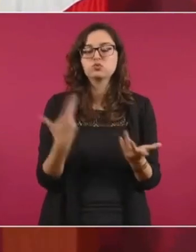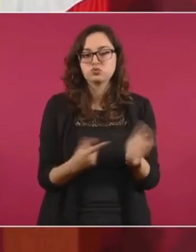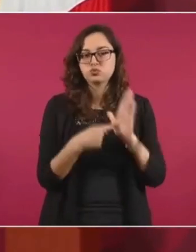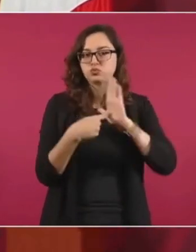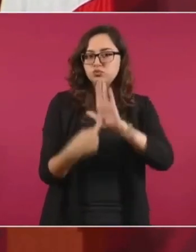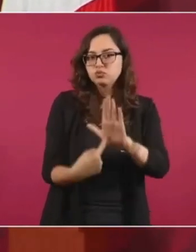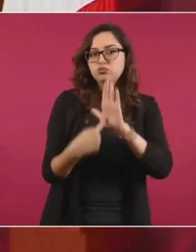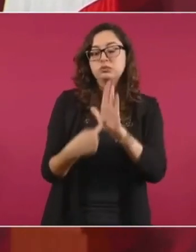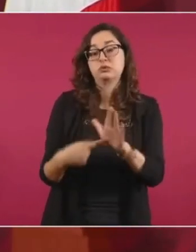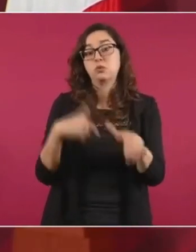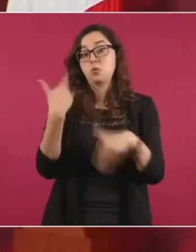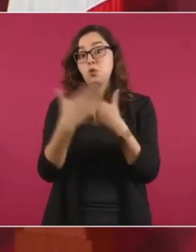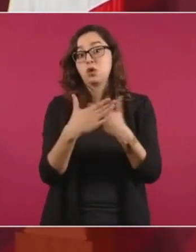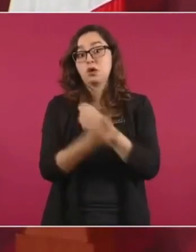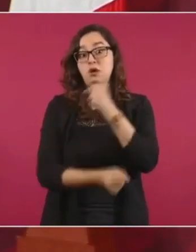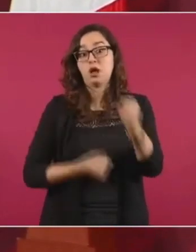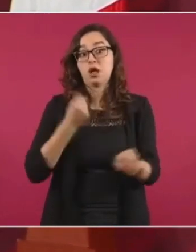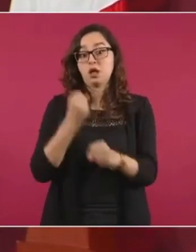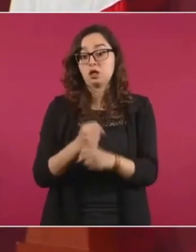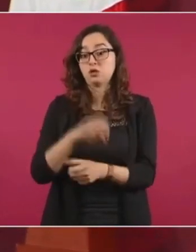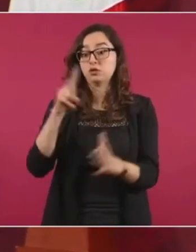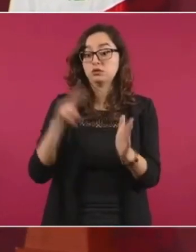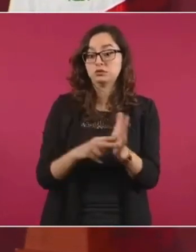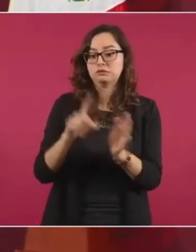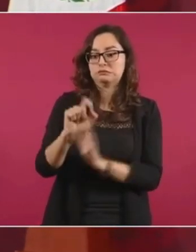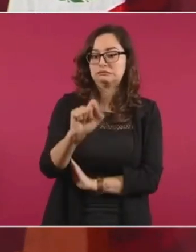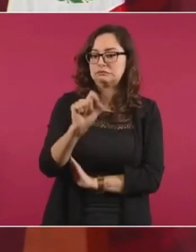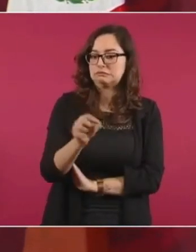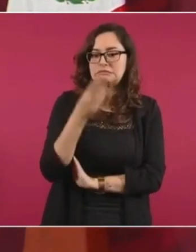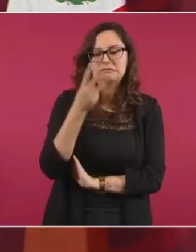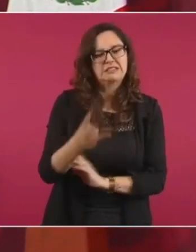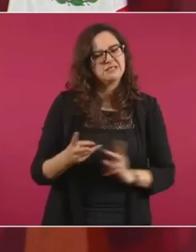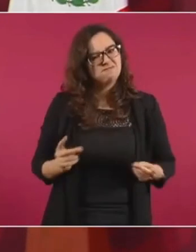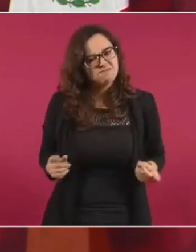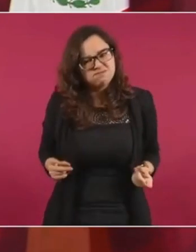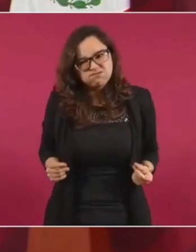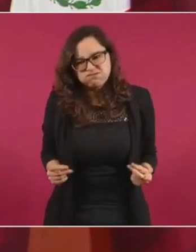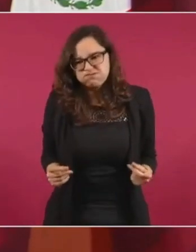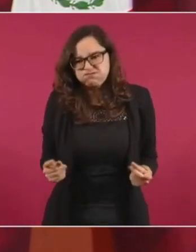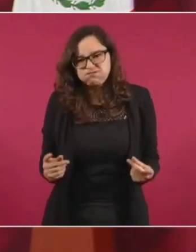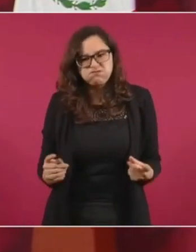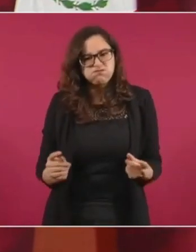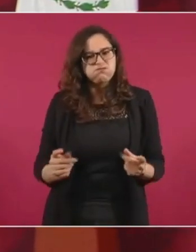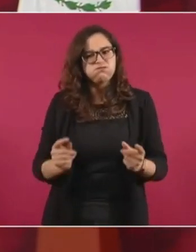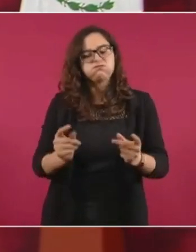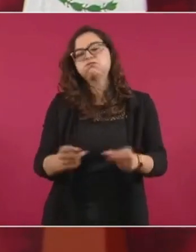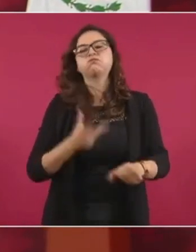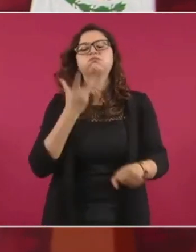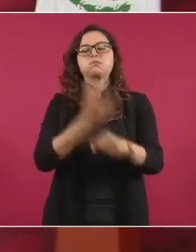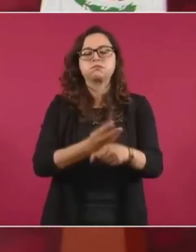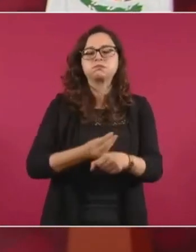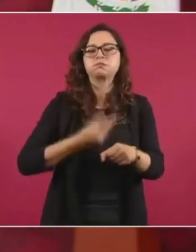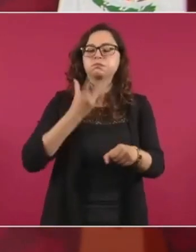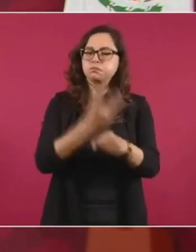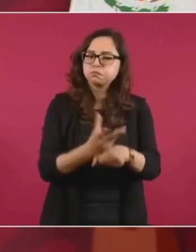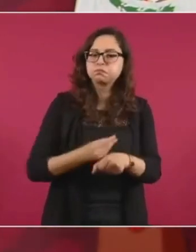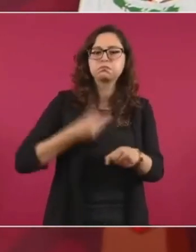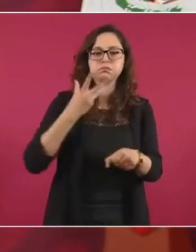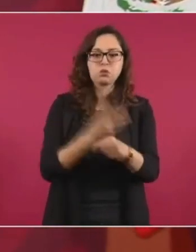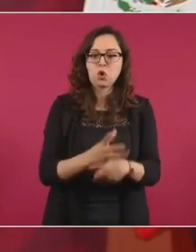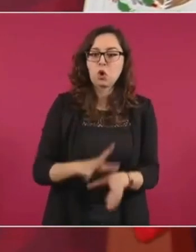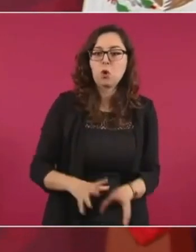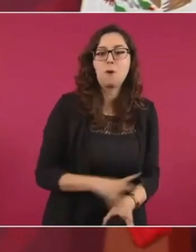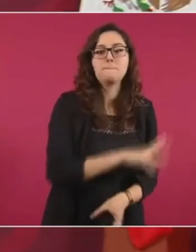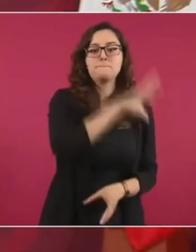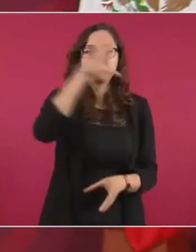próximo vamos a resolver en definitiva lo que tiene